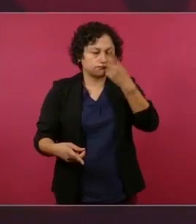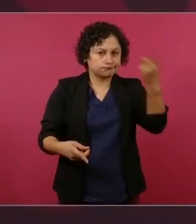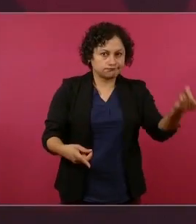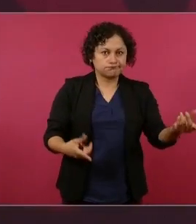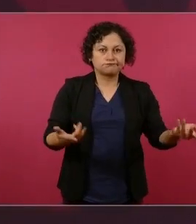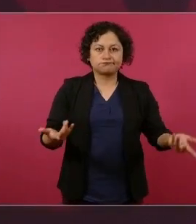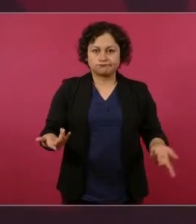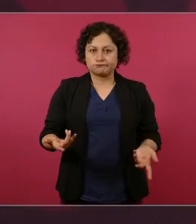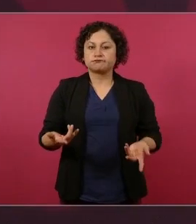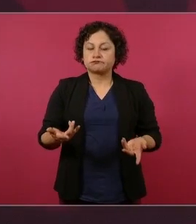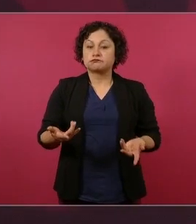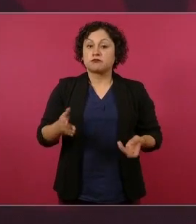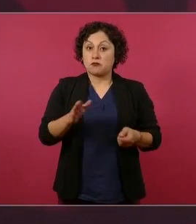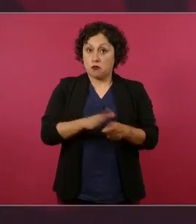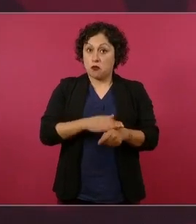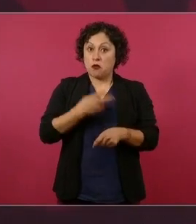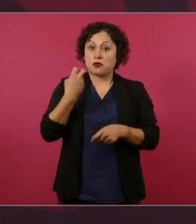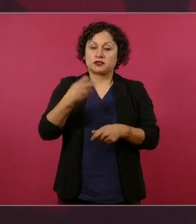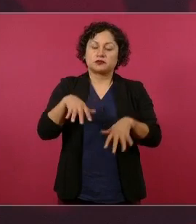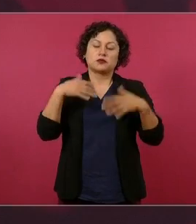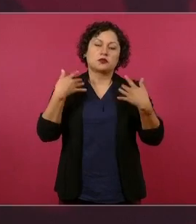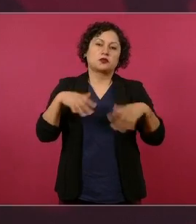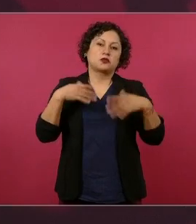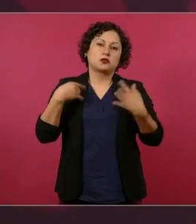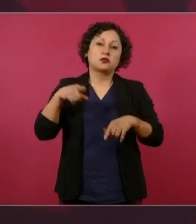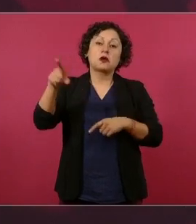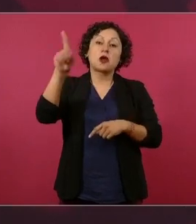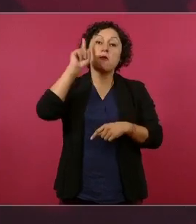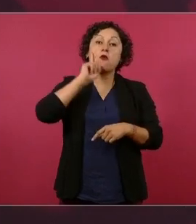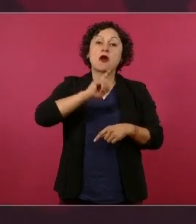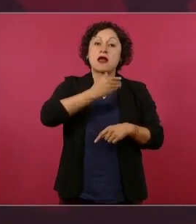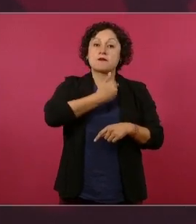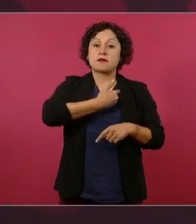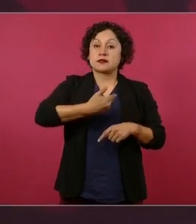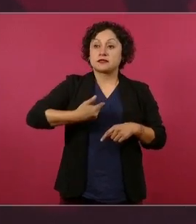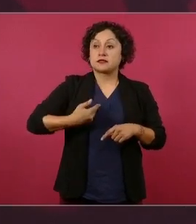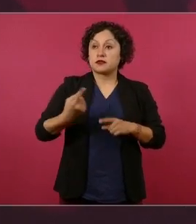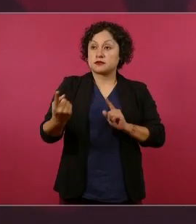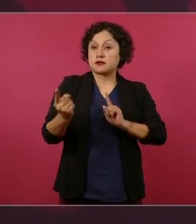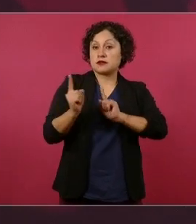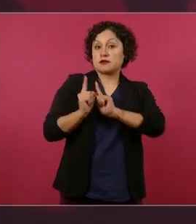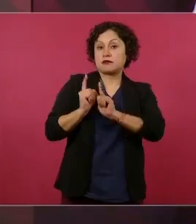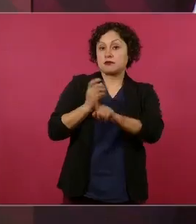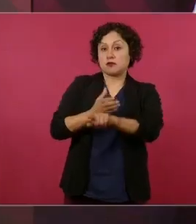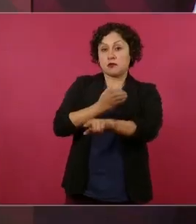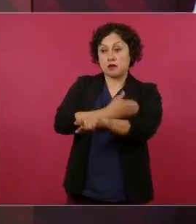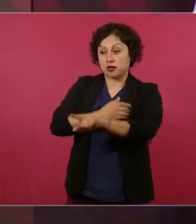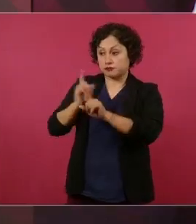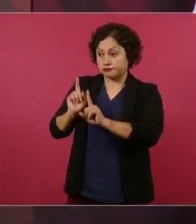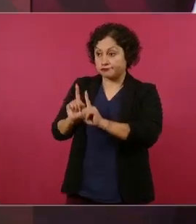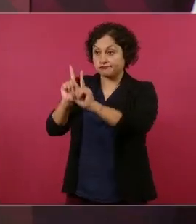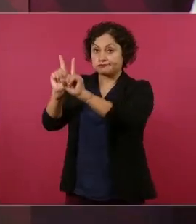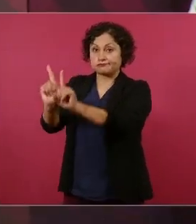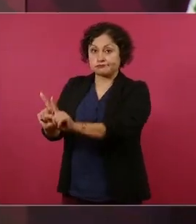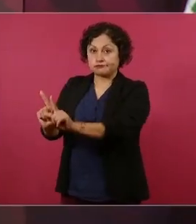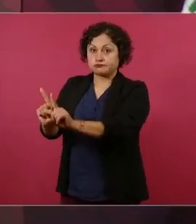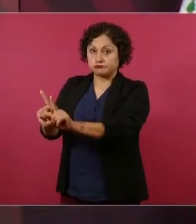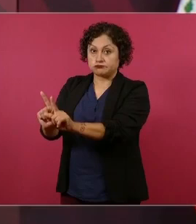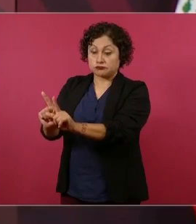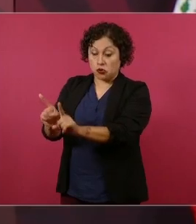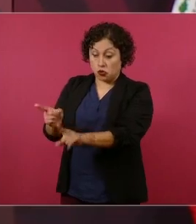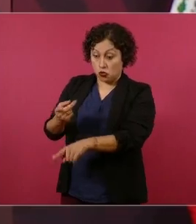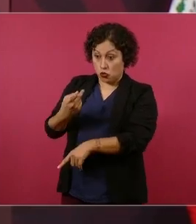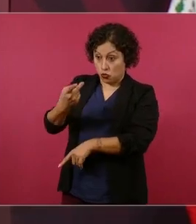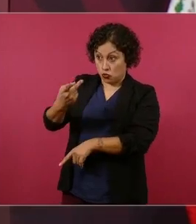nos acompañara la presidenta, porque ella se comprometió que ante